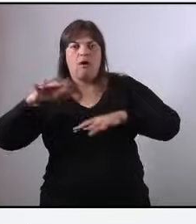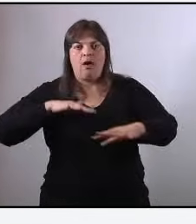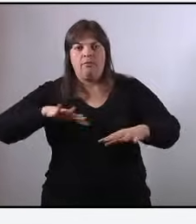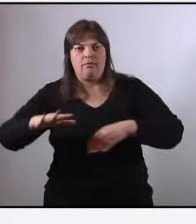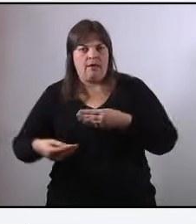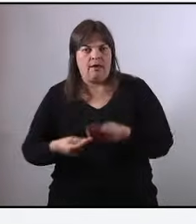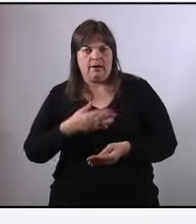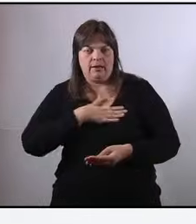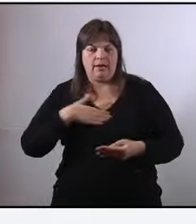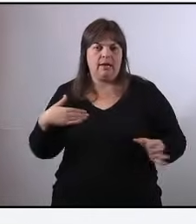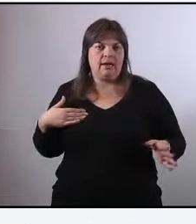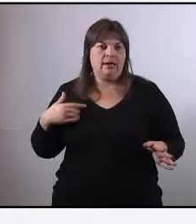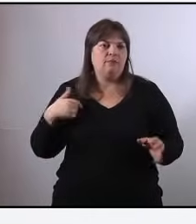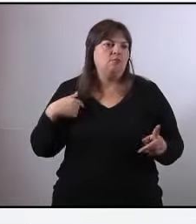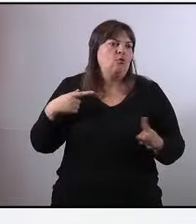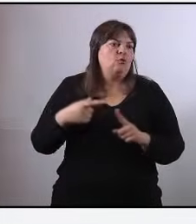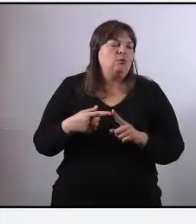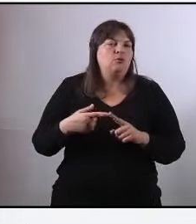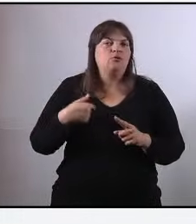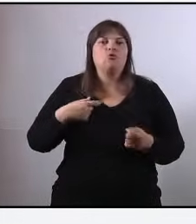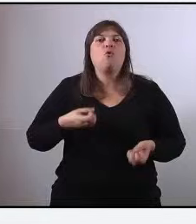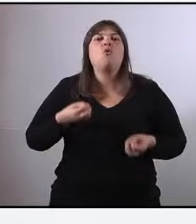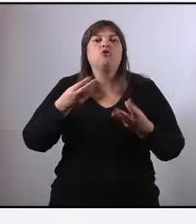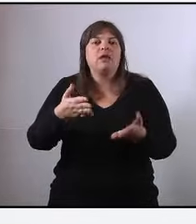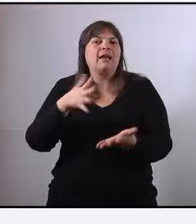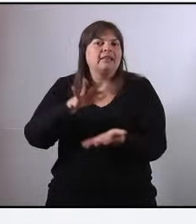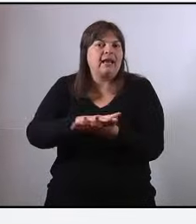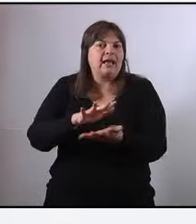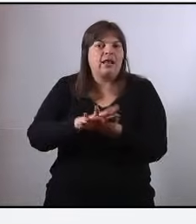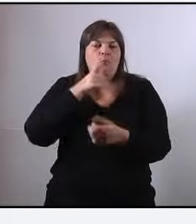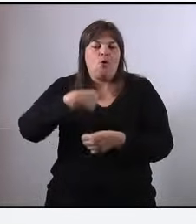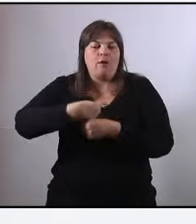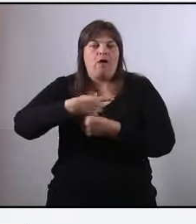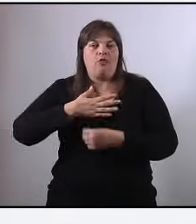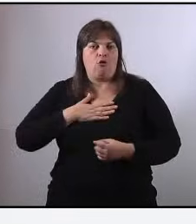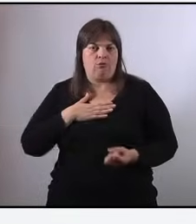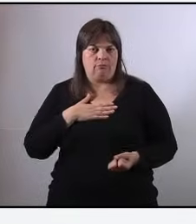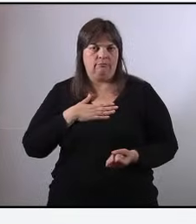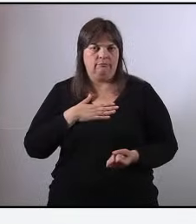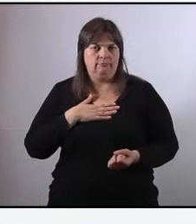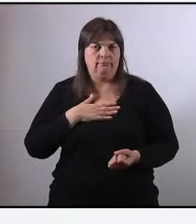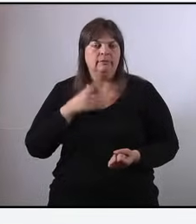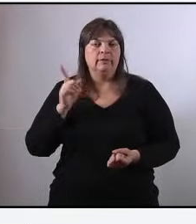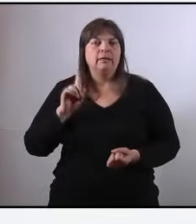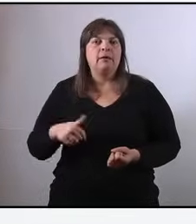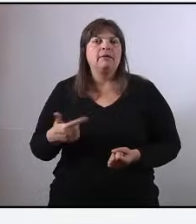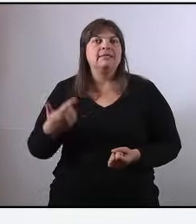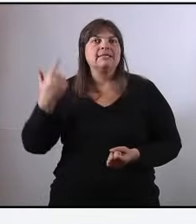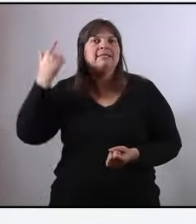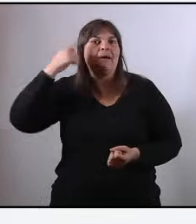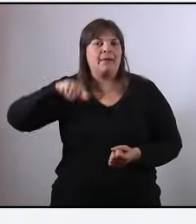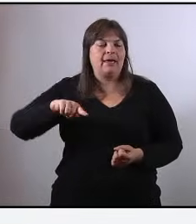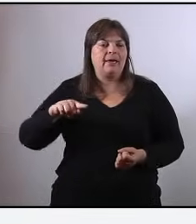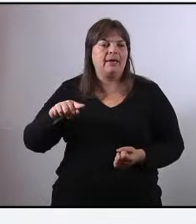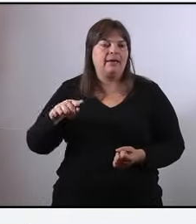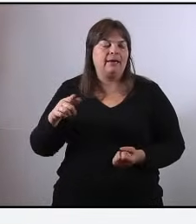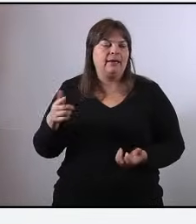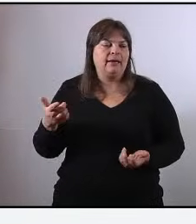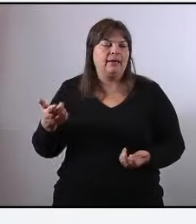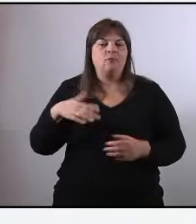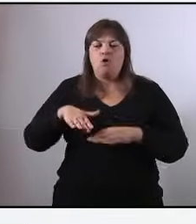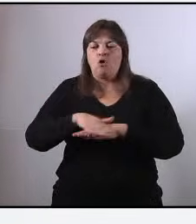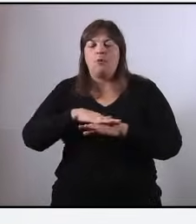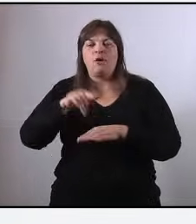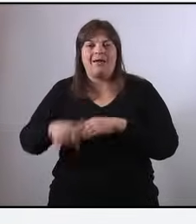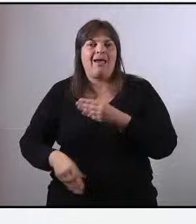lo que quiero es trasladar tranquilidad, que es nuestra obligación, por supuesto, conociendo qué es lo que se desarrolla desde nuestro